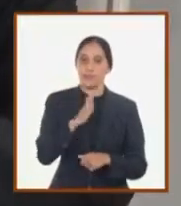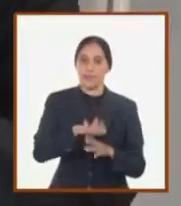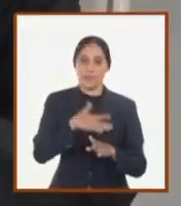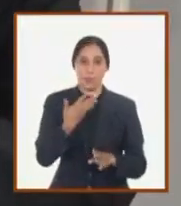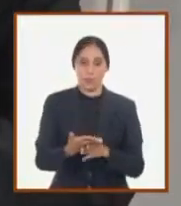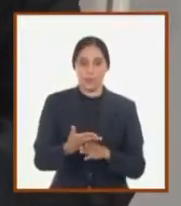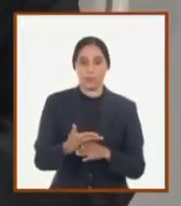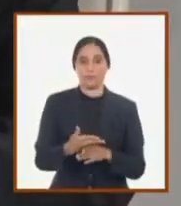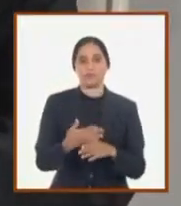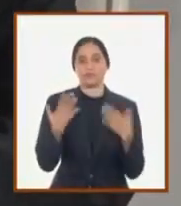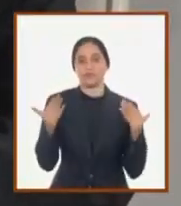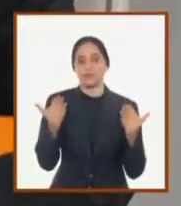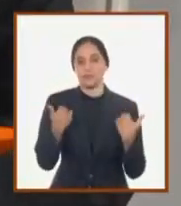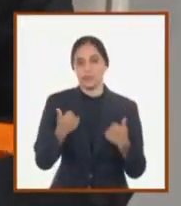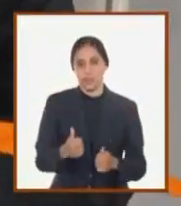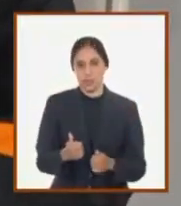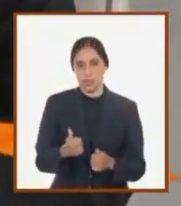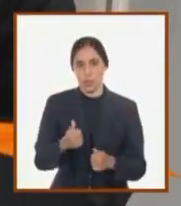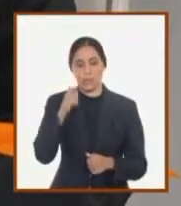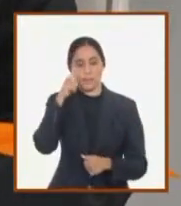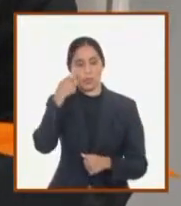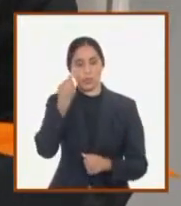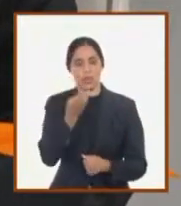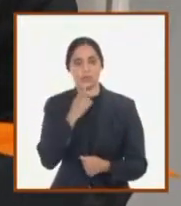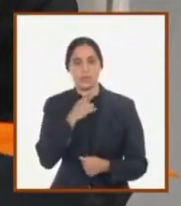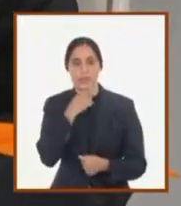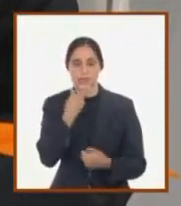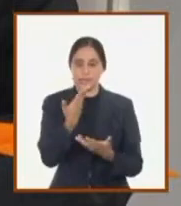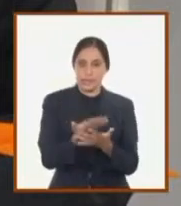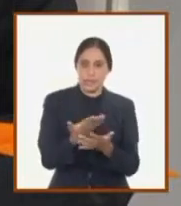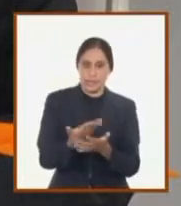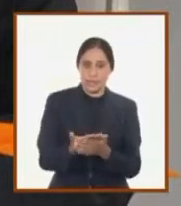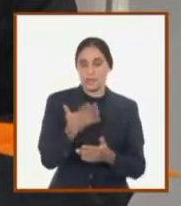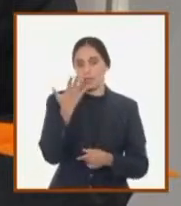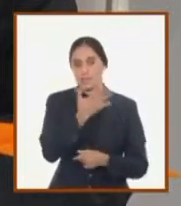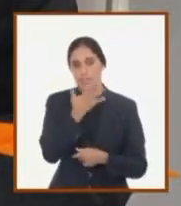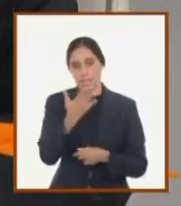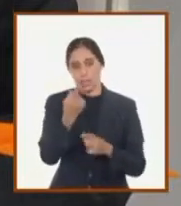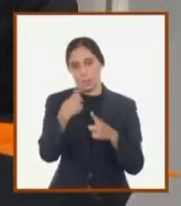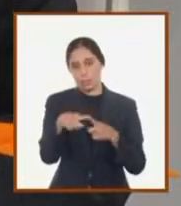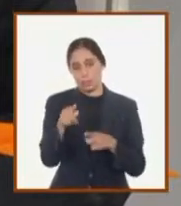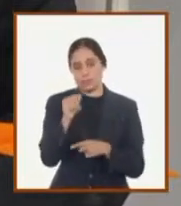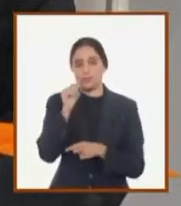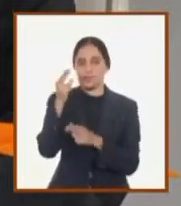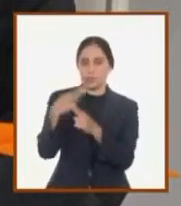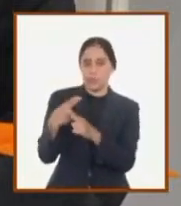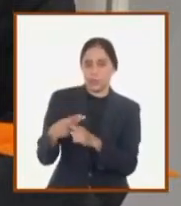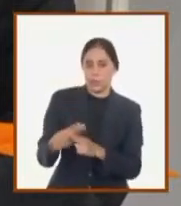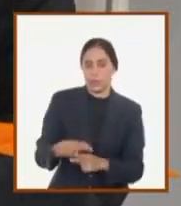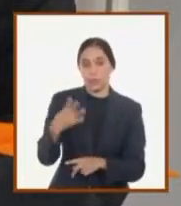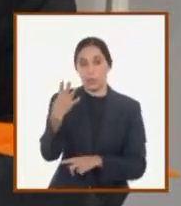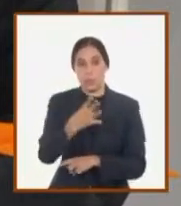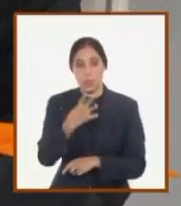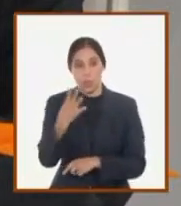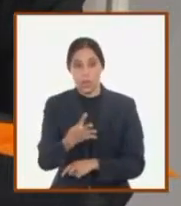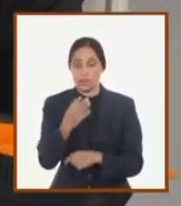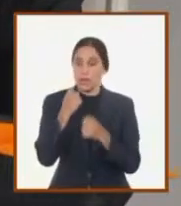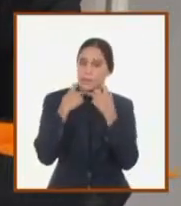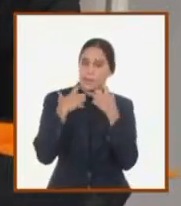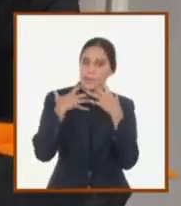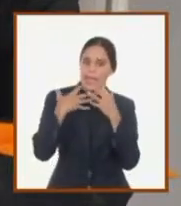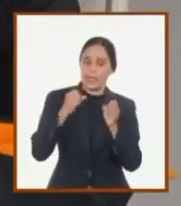directora del Memorial José Martín a Pedro Álvarez esto que tanto en la parte de